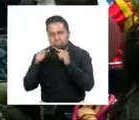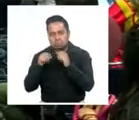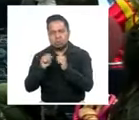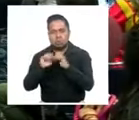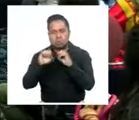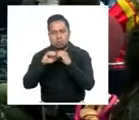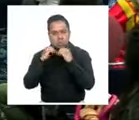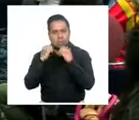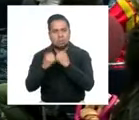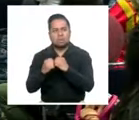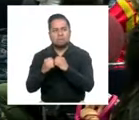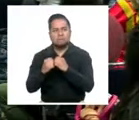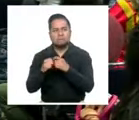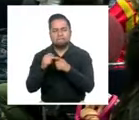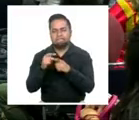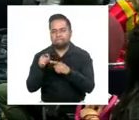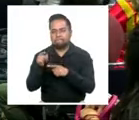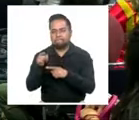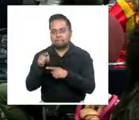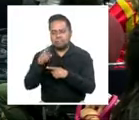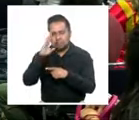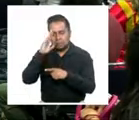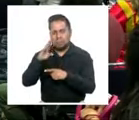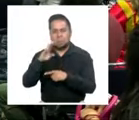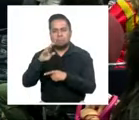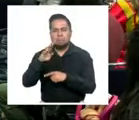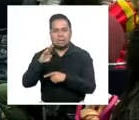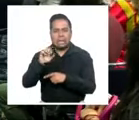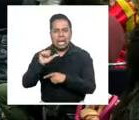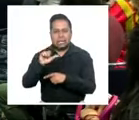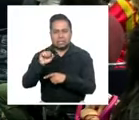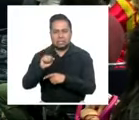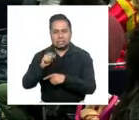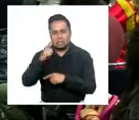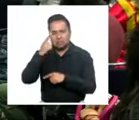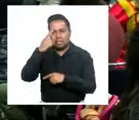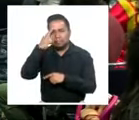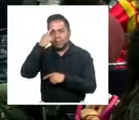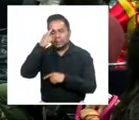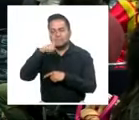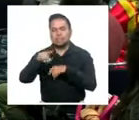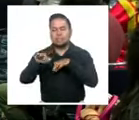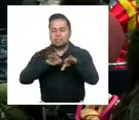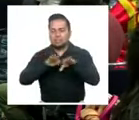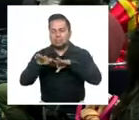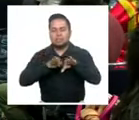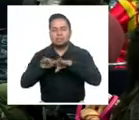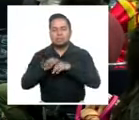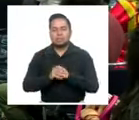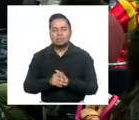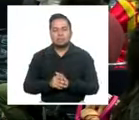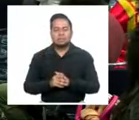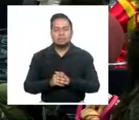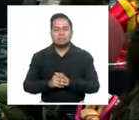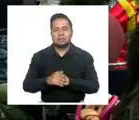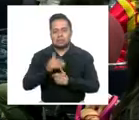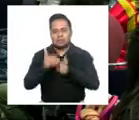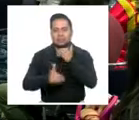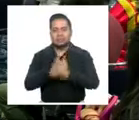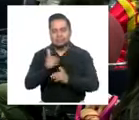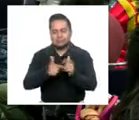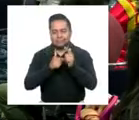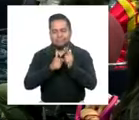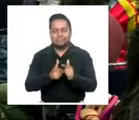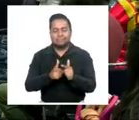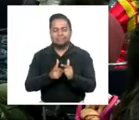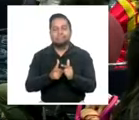organización del señor Beas para trabajar con ellos, pero se está avanzando y así vamos